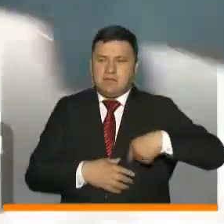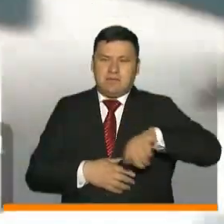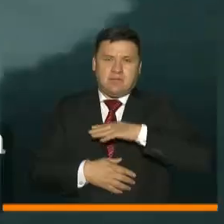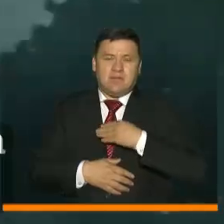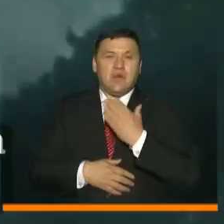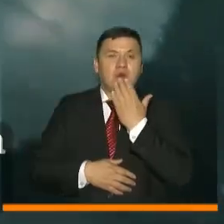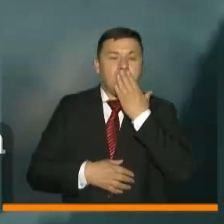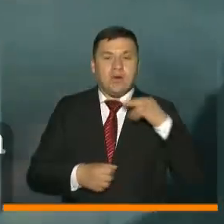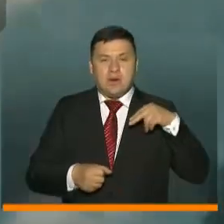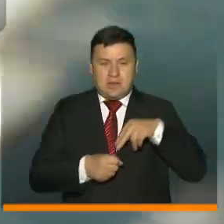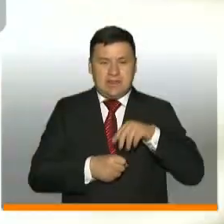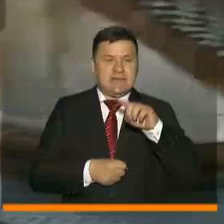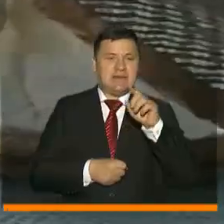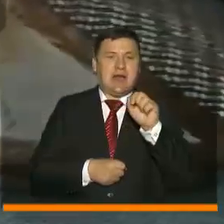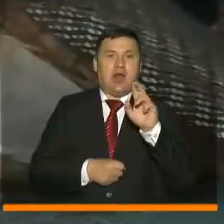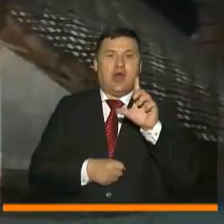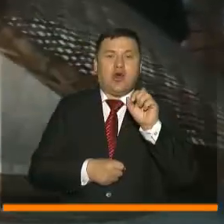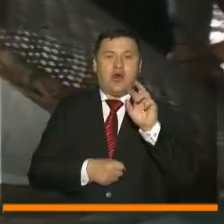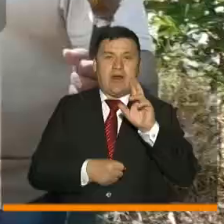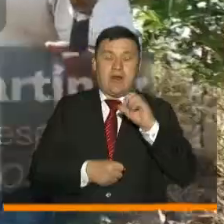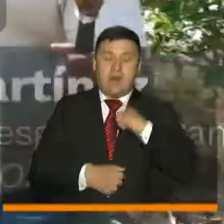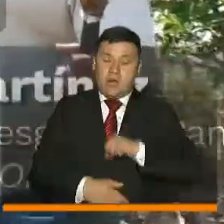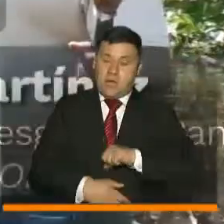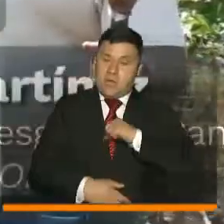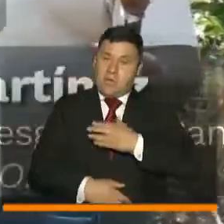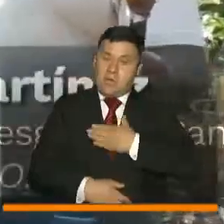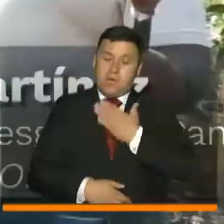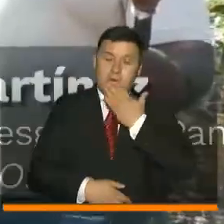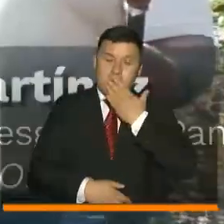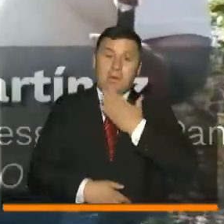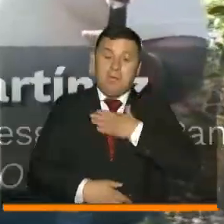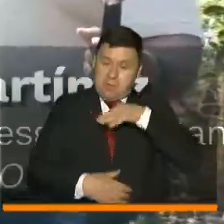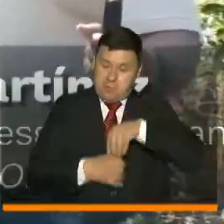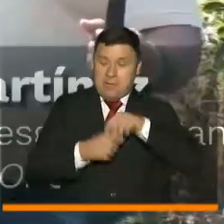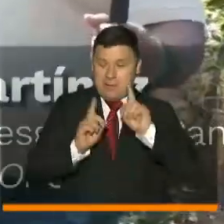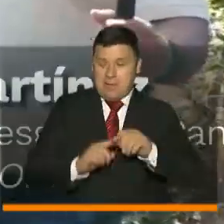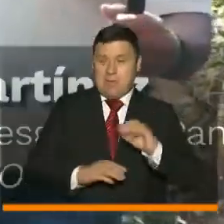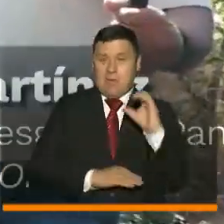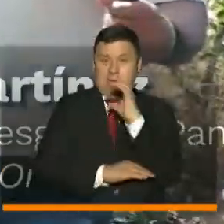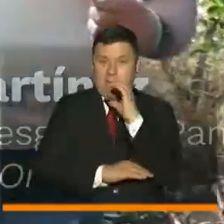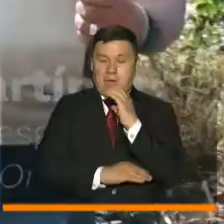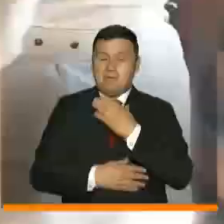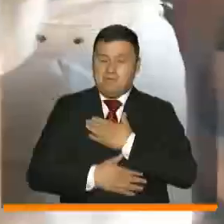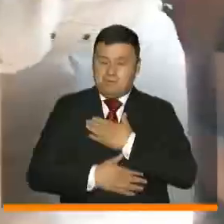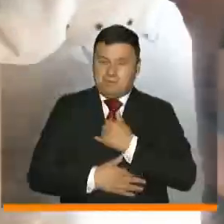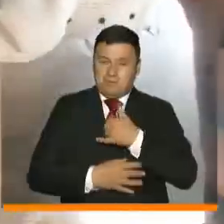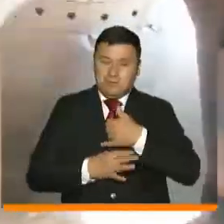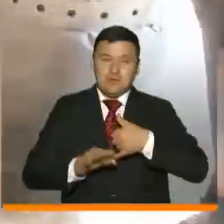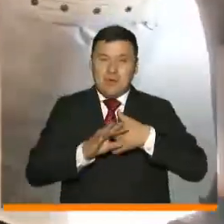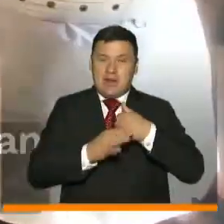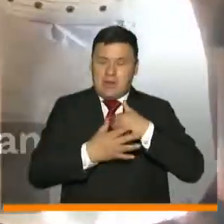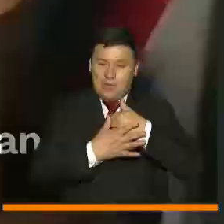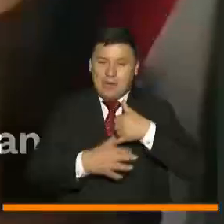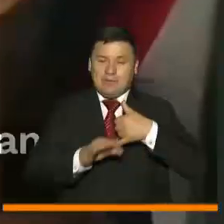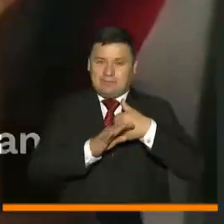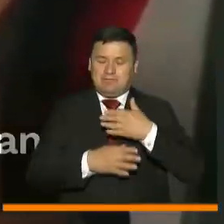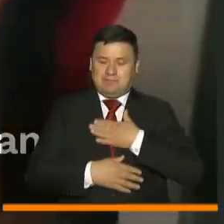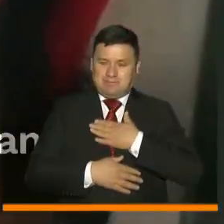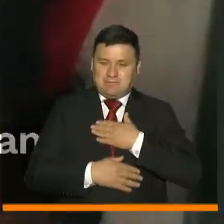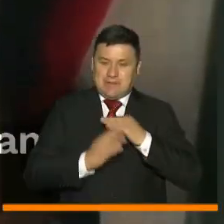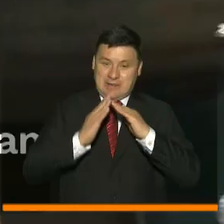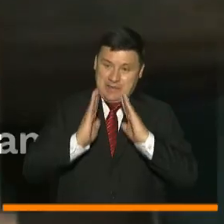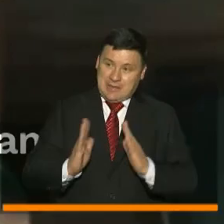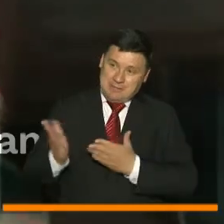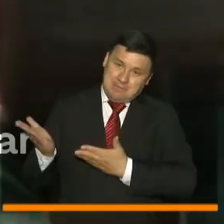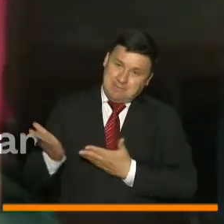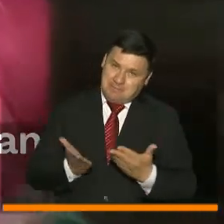resguardo indígena Panuré. Somos muy orgullosos de sentirnos colombianos, de ser guaviarenses y ser indígenas. Sientan en sus casas, que es